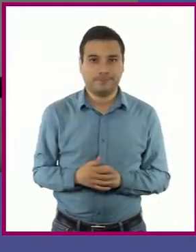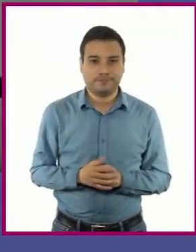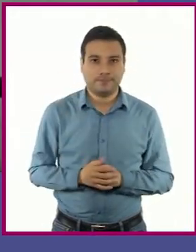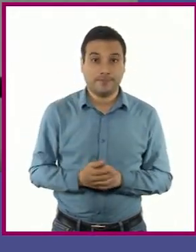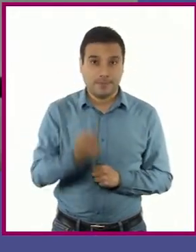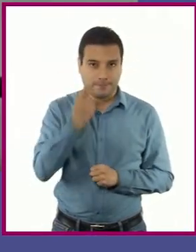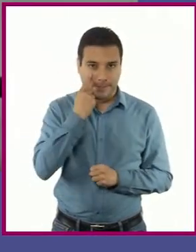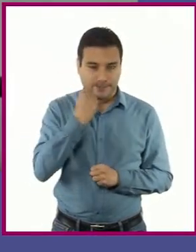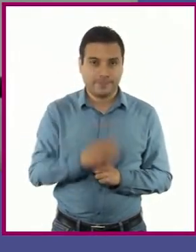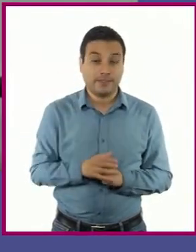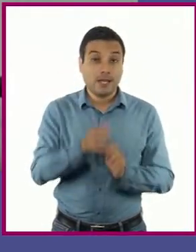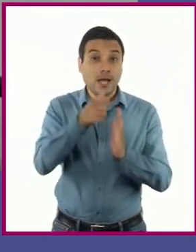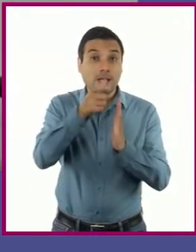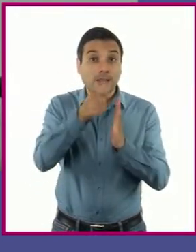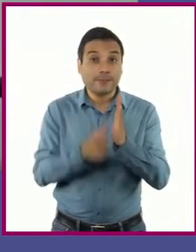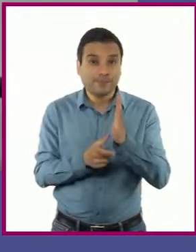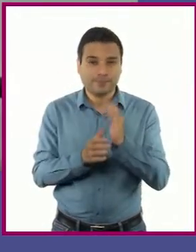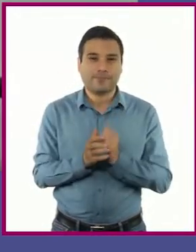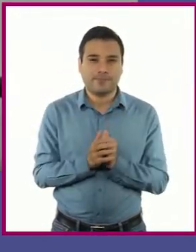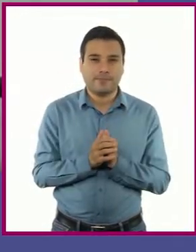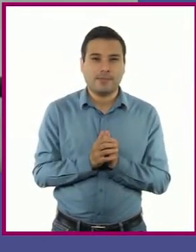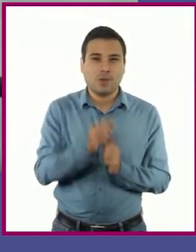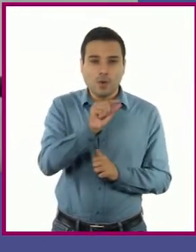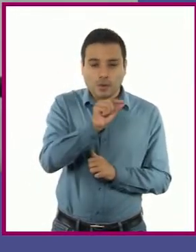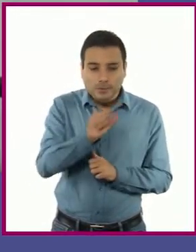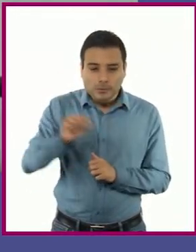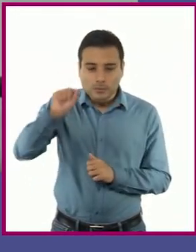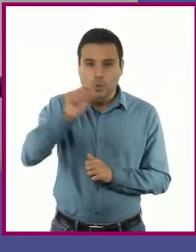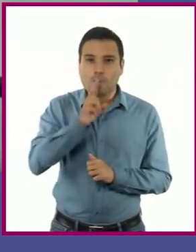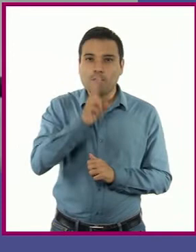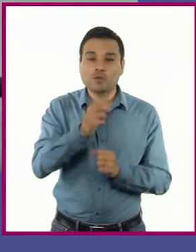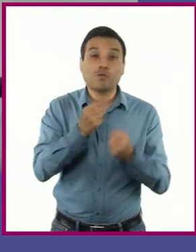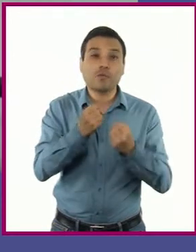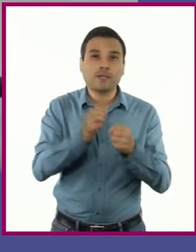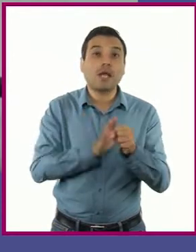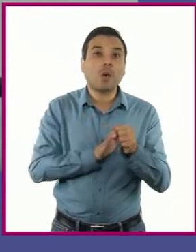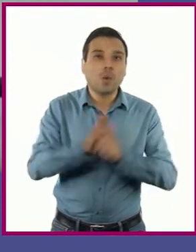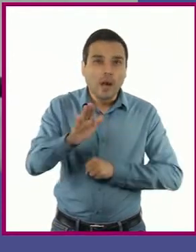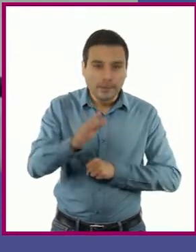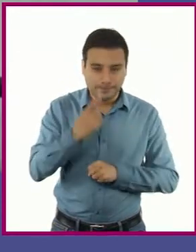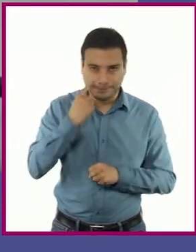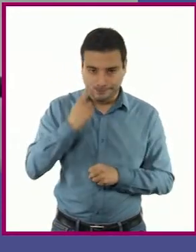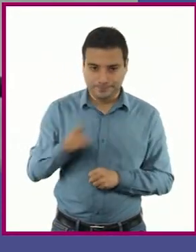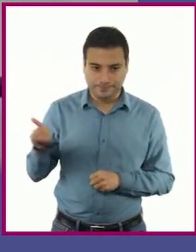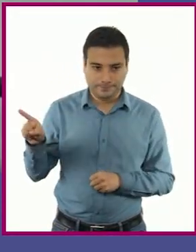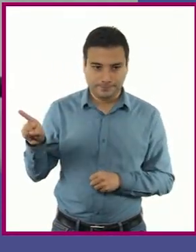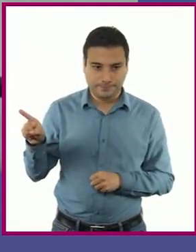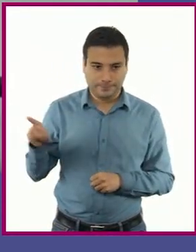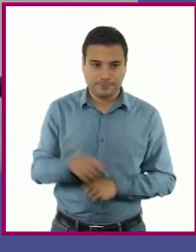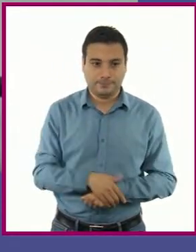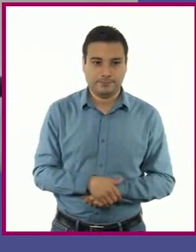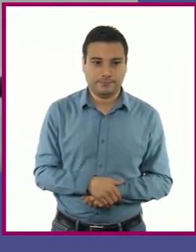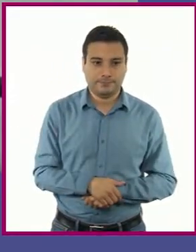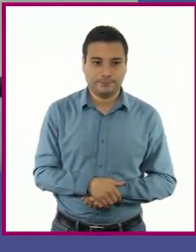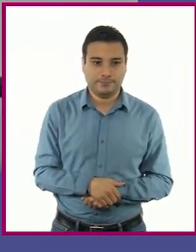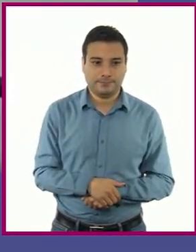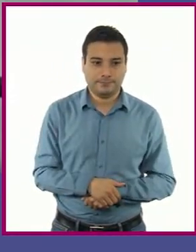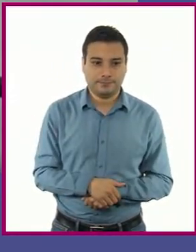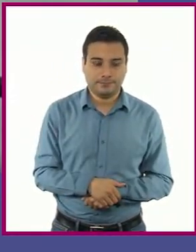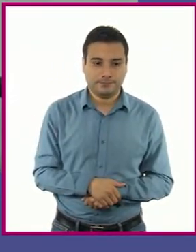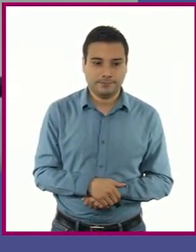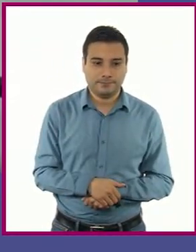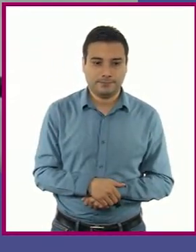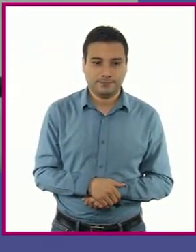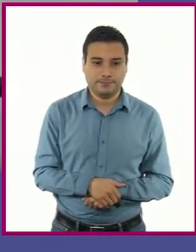En la columna de acento prosódico coloqué pueblo, vuelven, lugar, ingredientes,